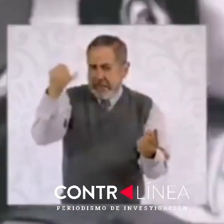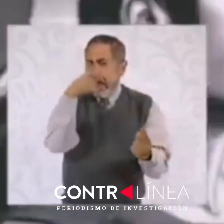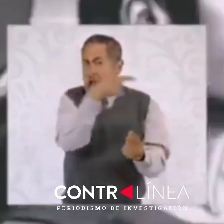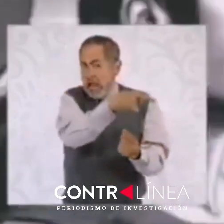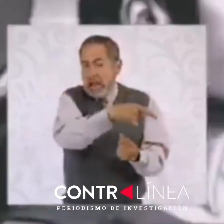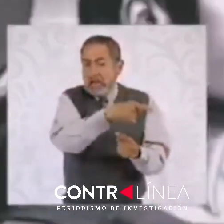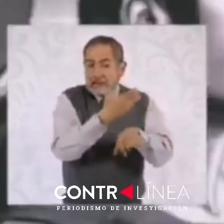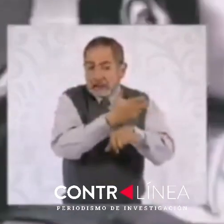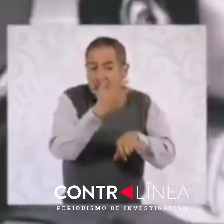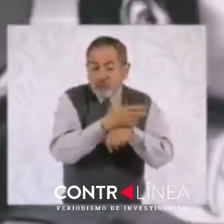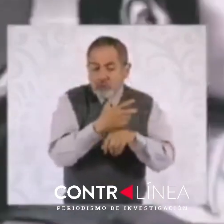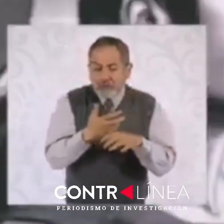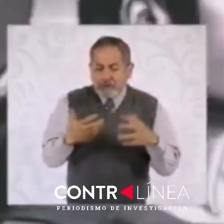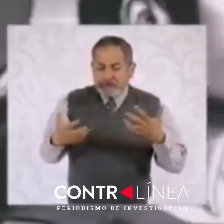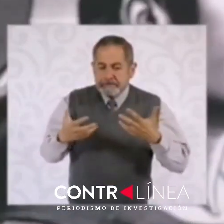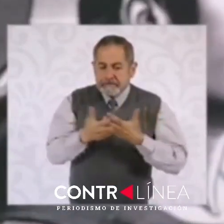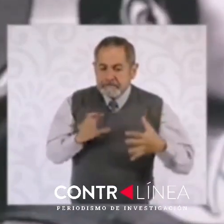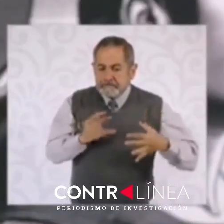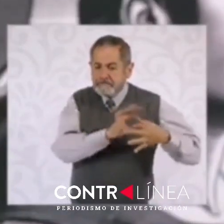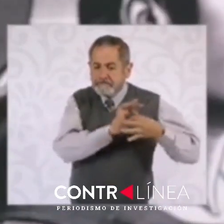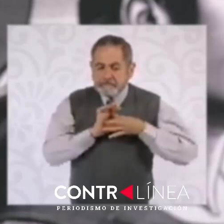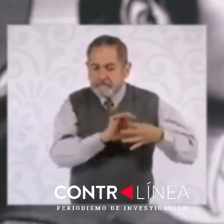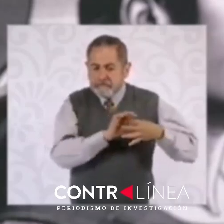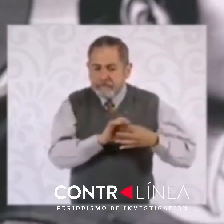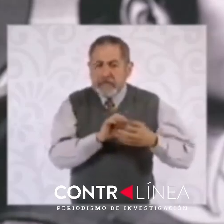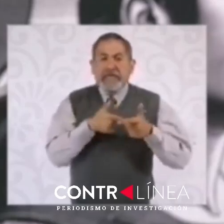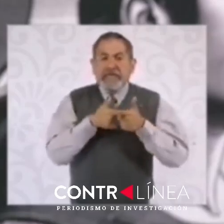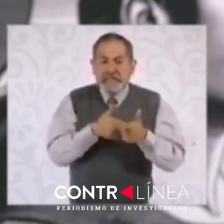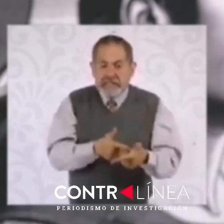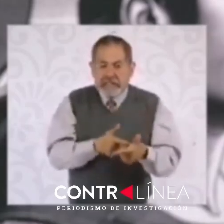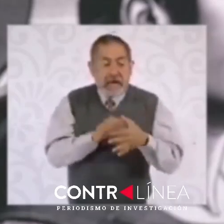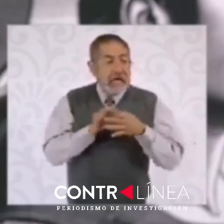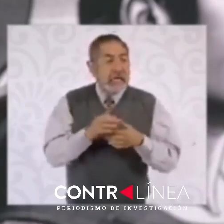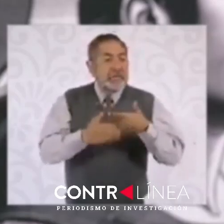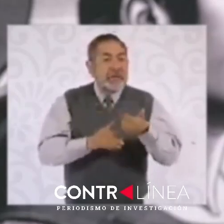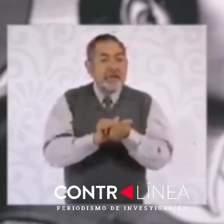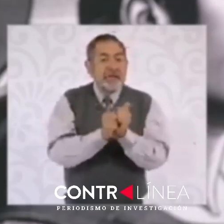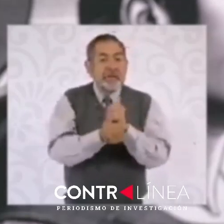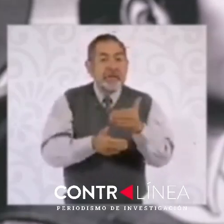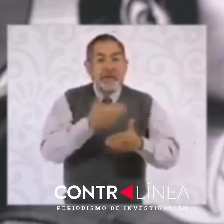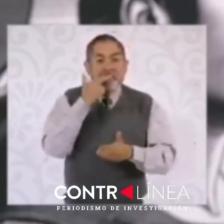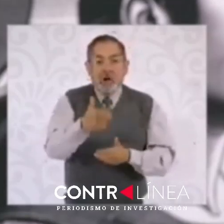que esta integración no solo se mantenga, sino crezca los próximos años.